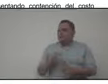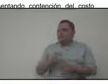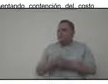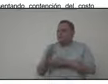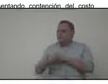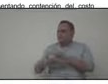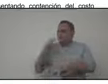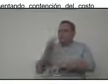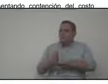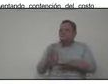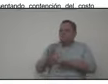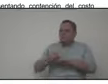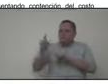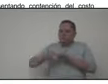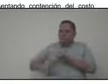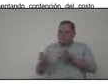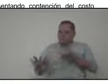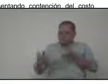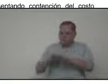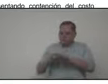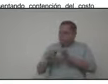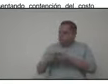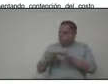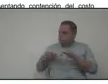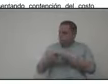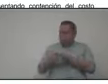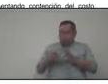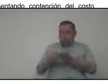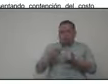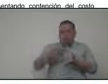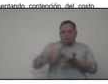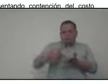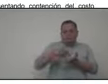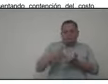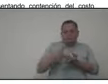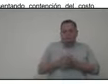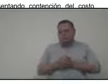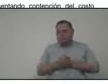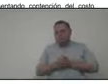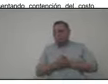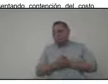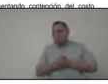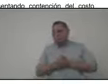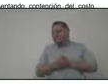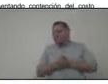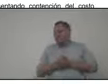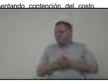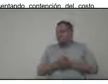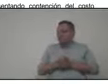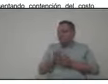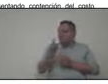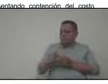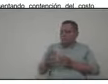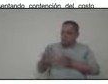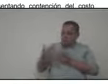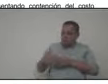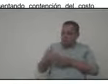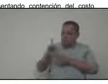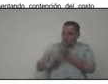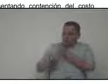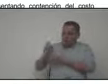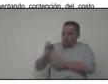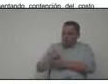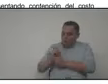resultado integral, igual, el ingreso sobre el costo. Vemos en los ingresos que tuvimos el año